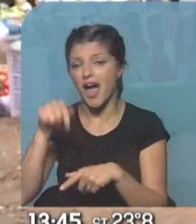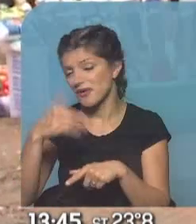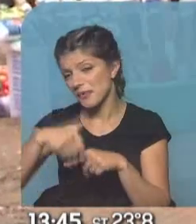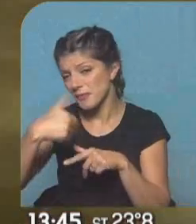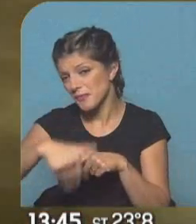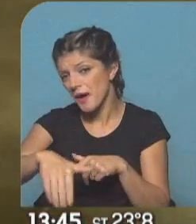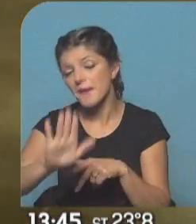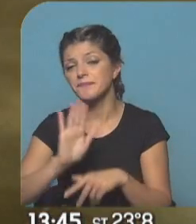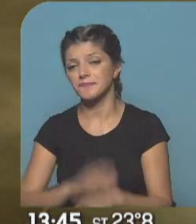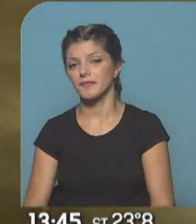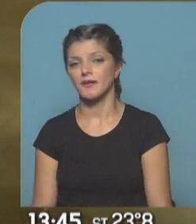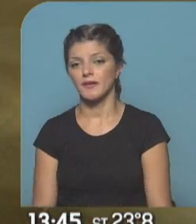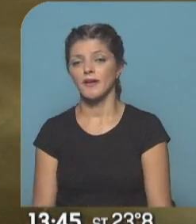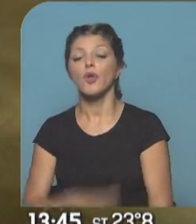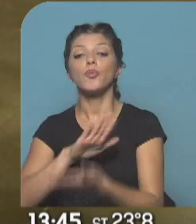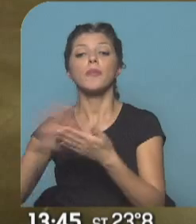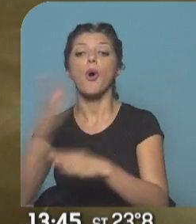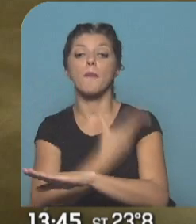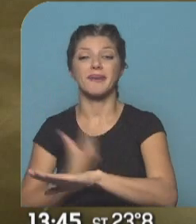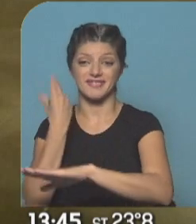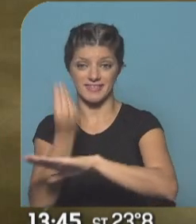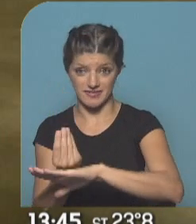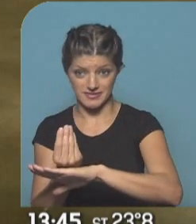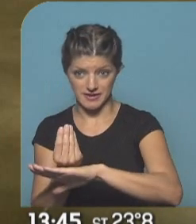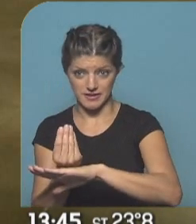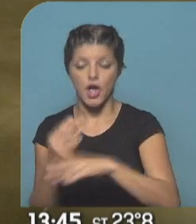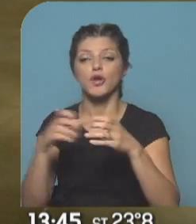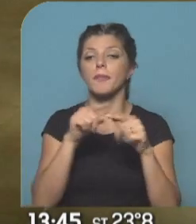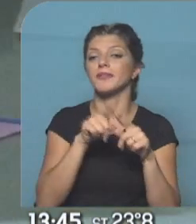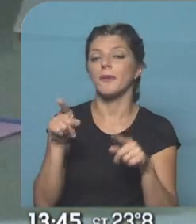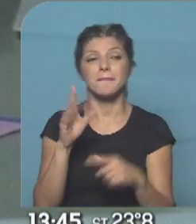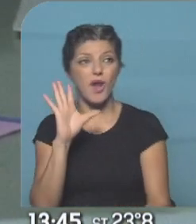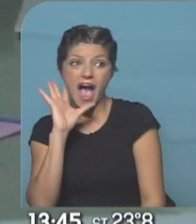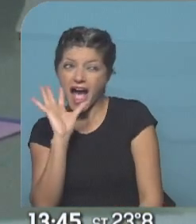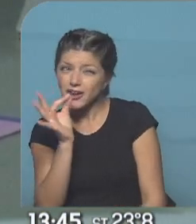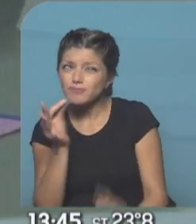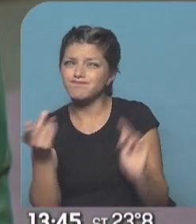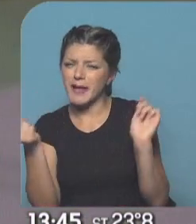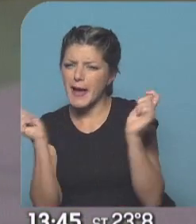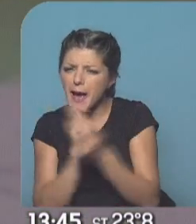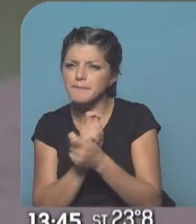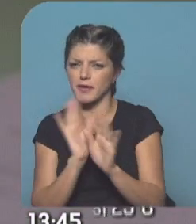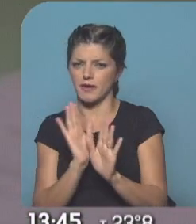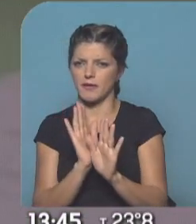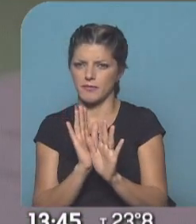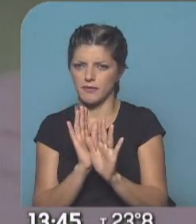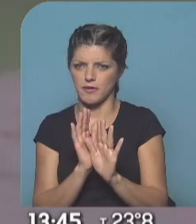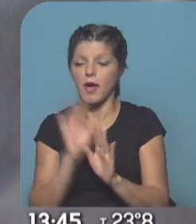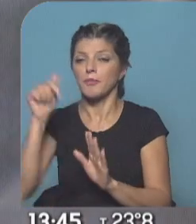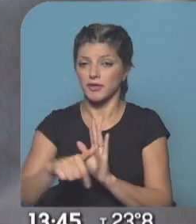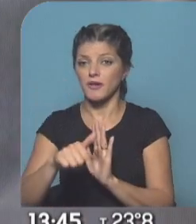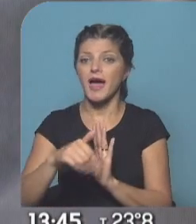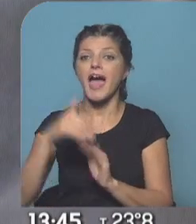un delfín del actual presidente, sin una oposición política. Pero viste que algo importante. está cambiando porque cada vez ganan por menos. Esta vez ganó